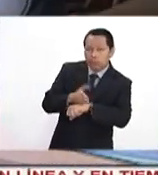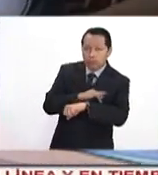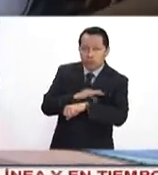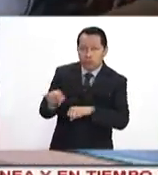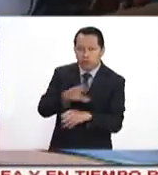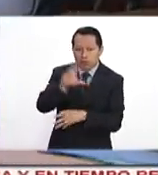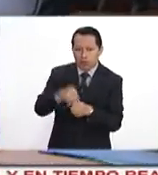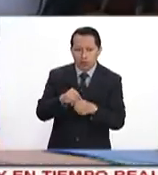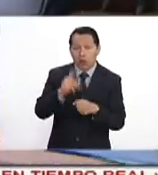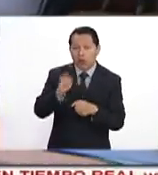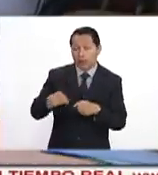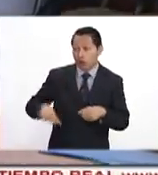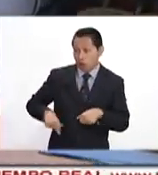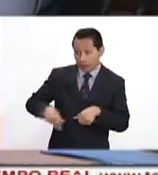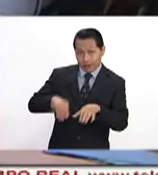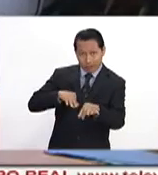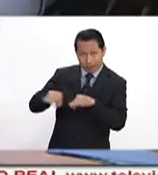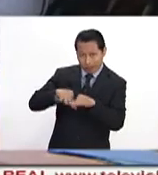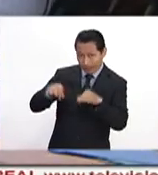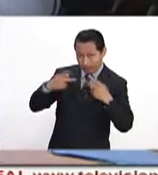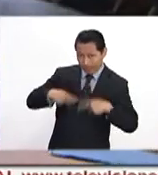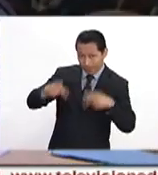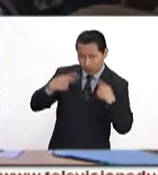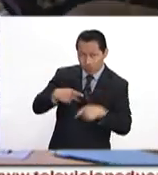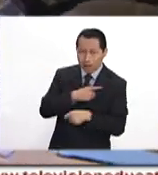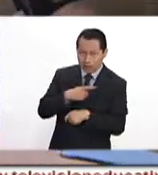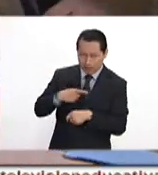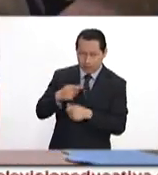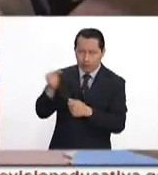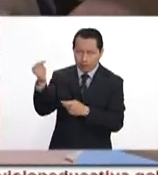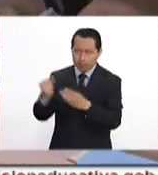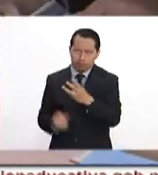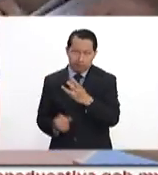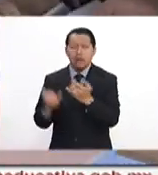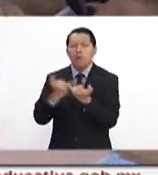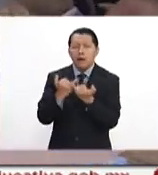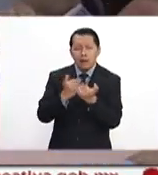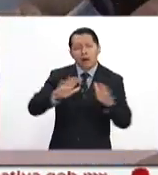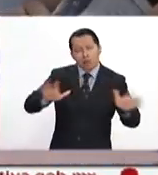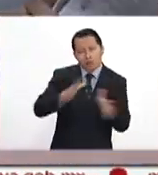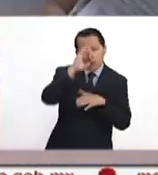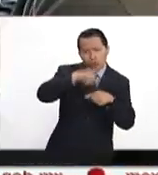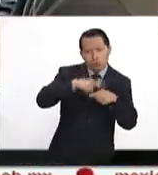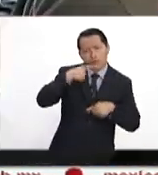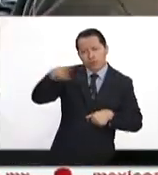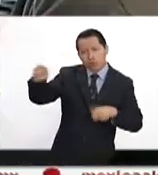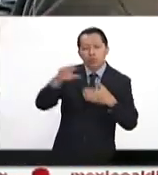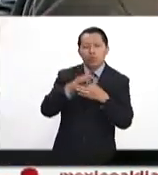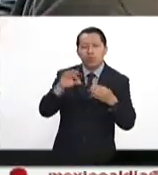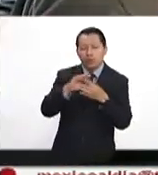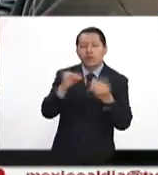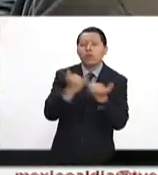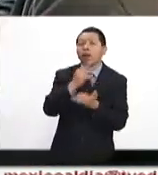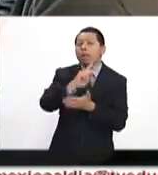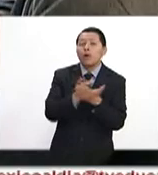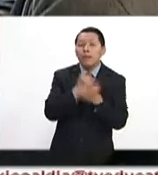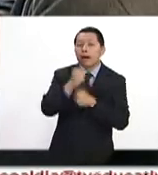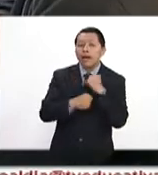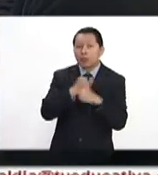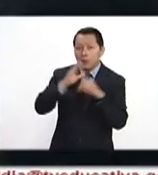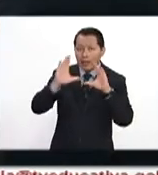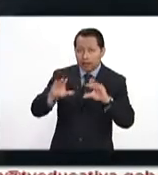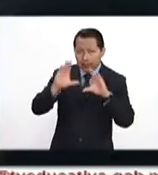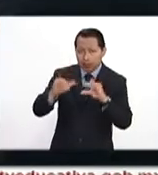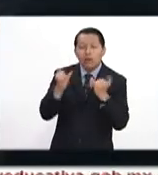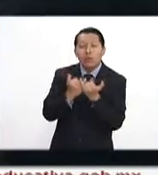de los derechos de los servidores públicos. Además, fomenta la cultura de la denuncia e incluye en los programas anuales de capacitación